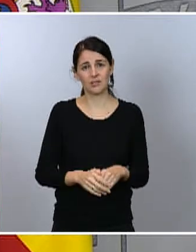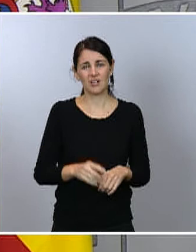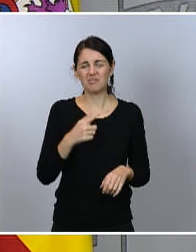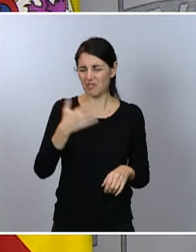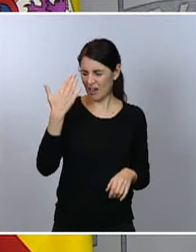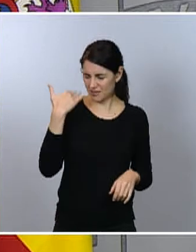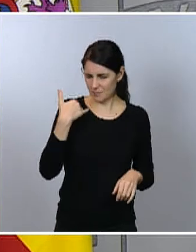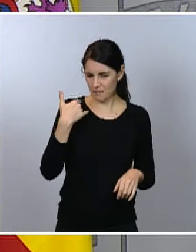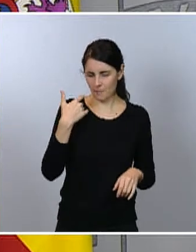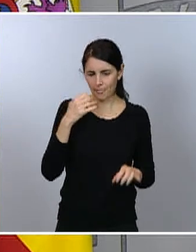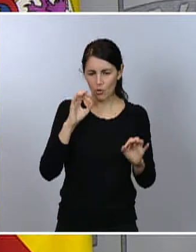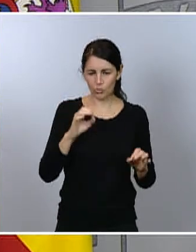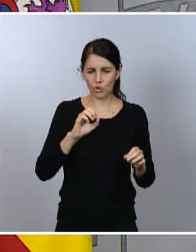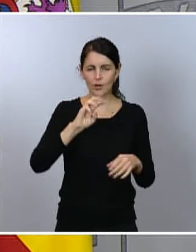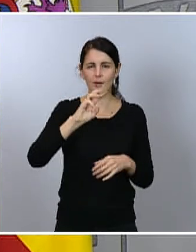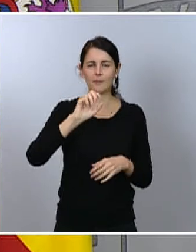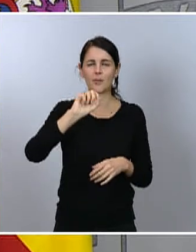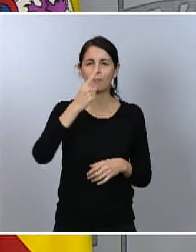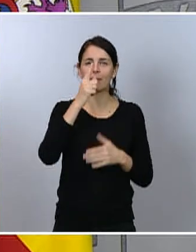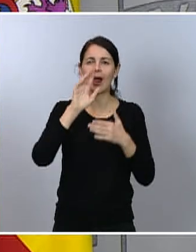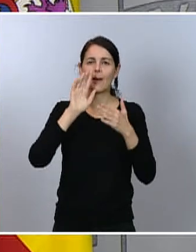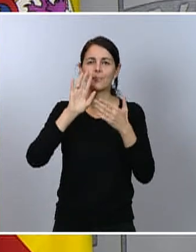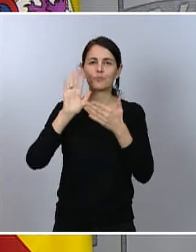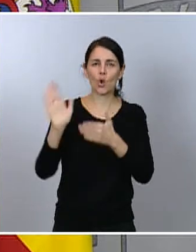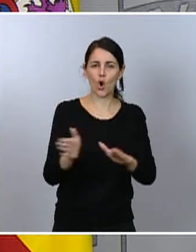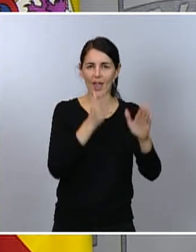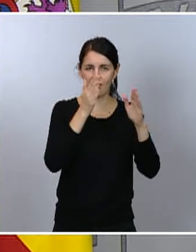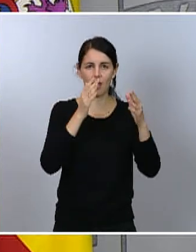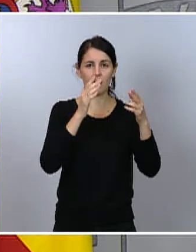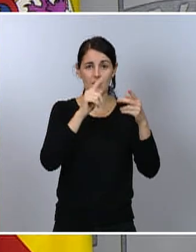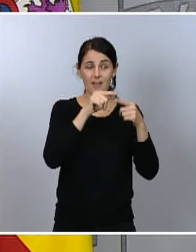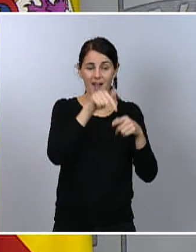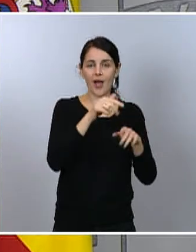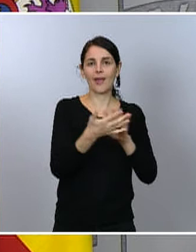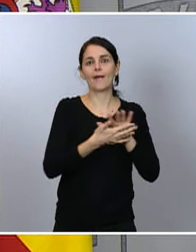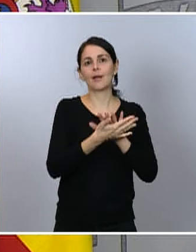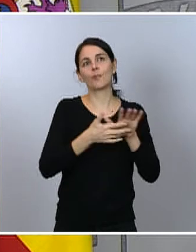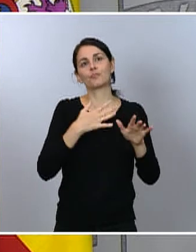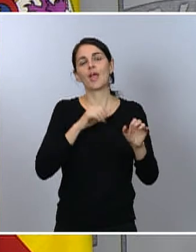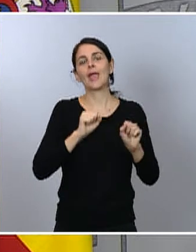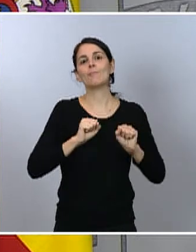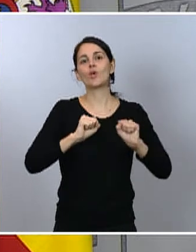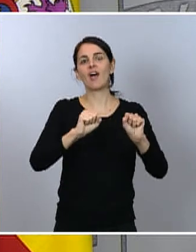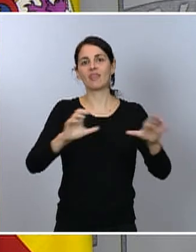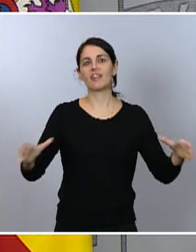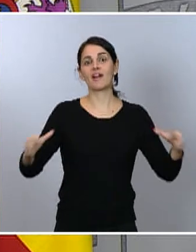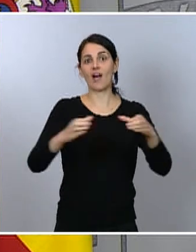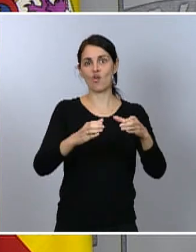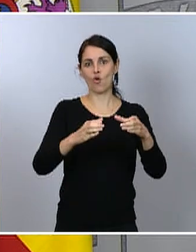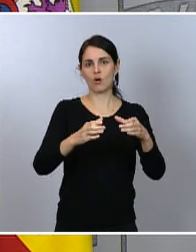de la primera oleada, de la primera onda epidémica, incluso se hizo alusión a que